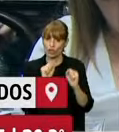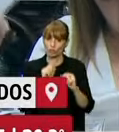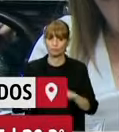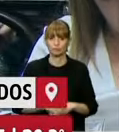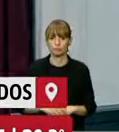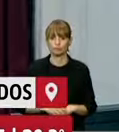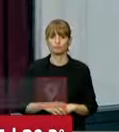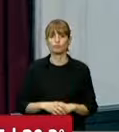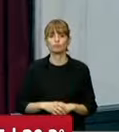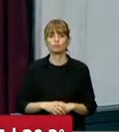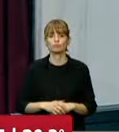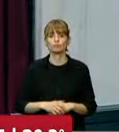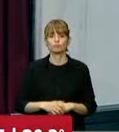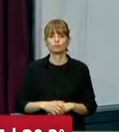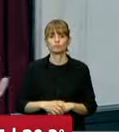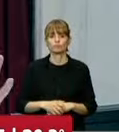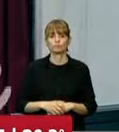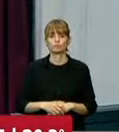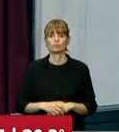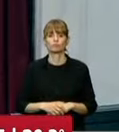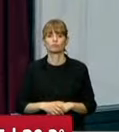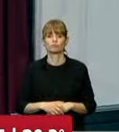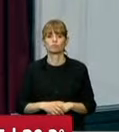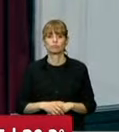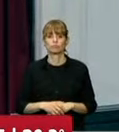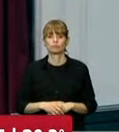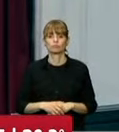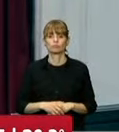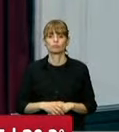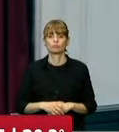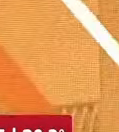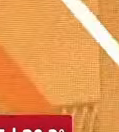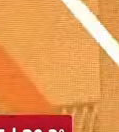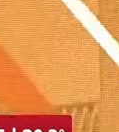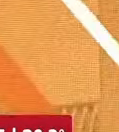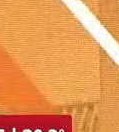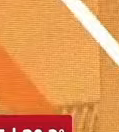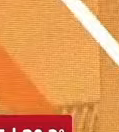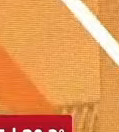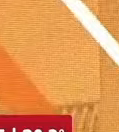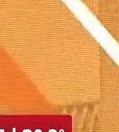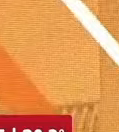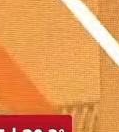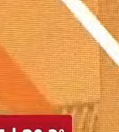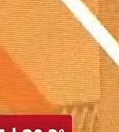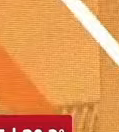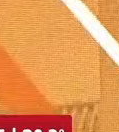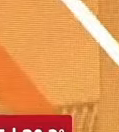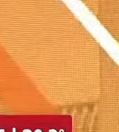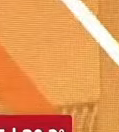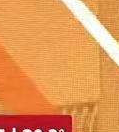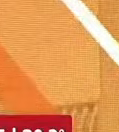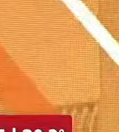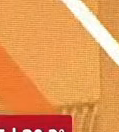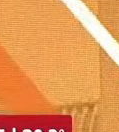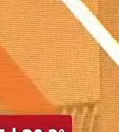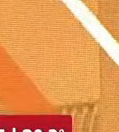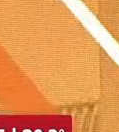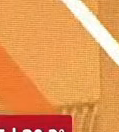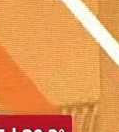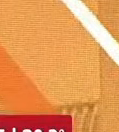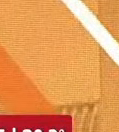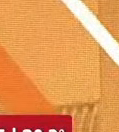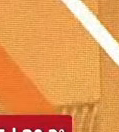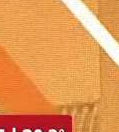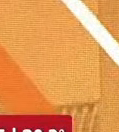tiene dos, Santa Cruz, pero no estaba Acevedo, y Natalia de la Sota por Córdoba. Bueno, acompañaron, por supuesto, todo el bloque